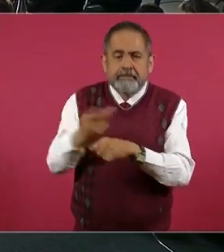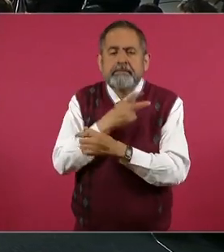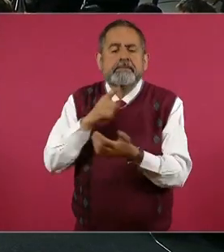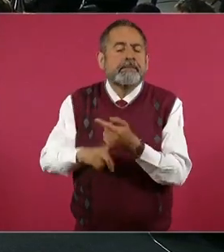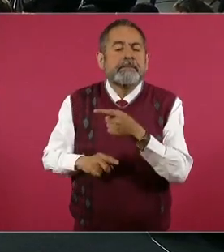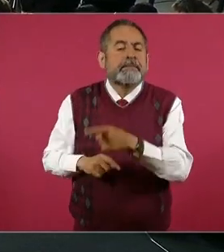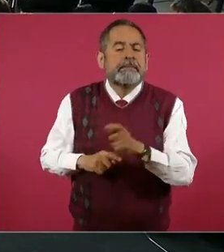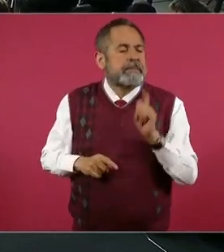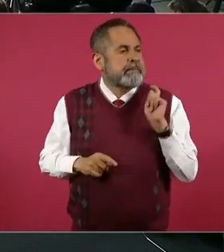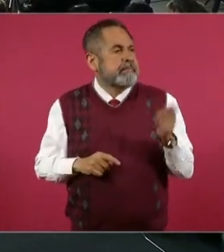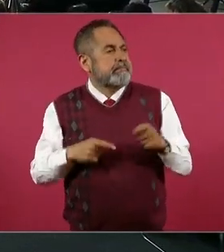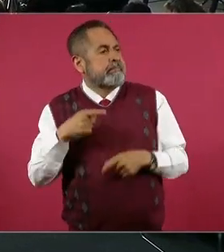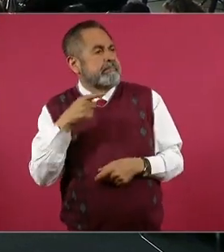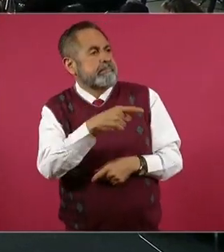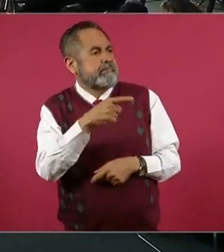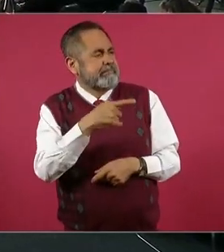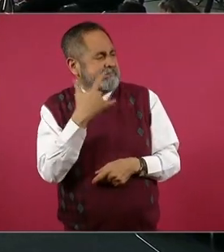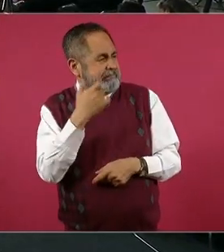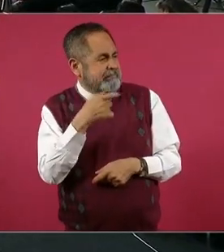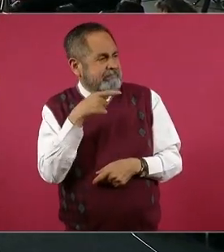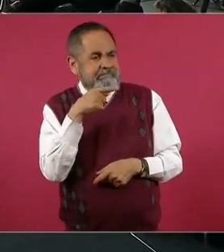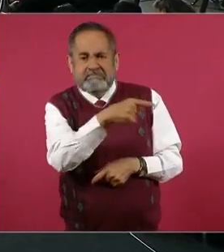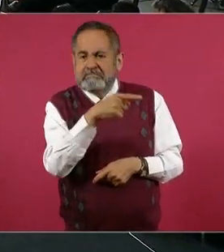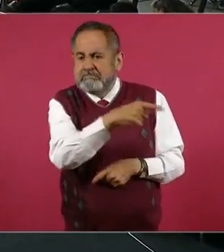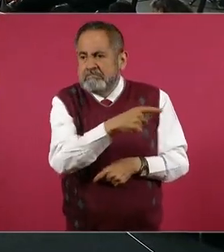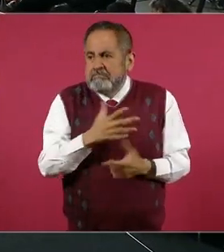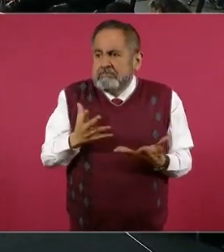de la codicia, ¿no?,